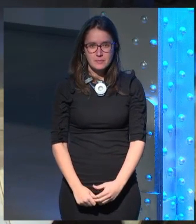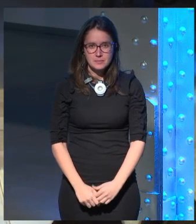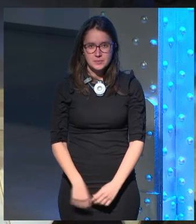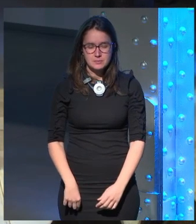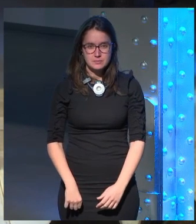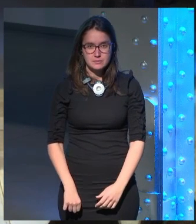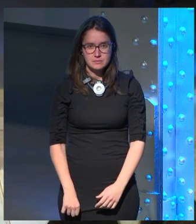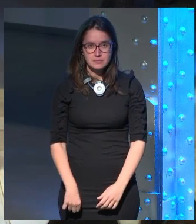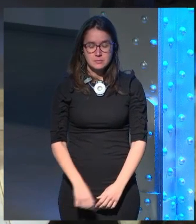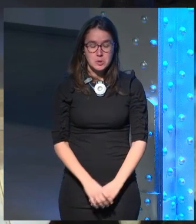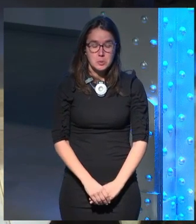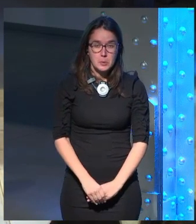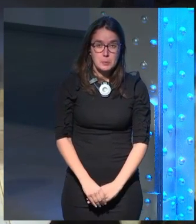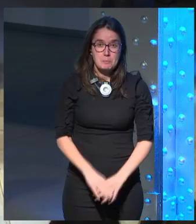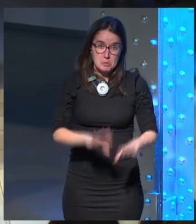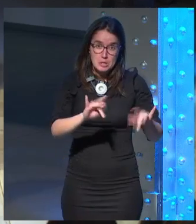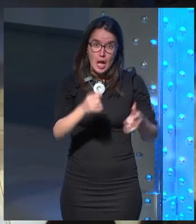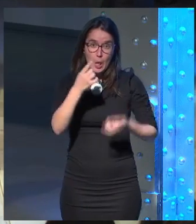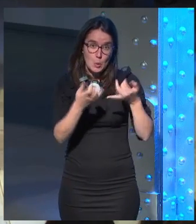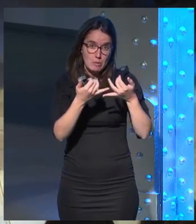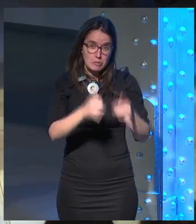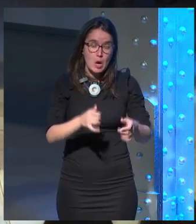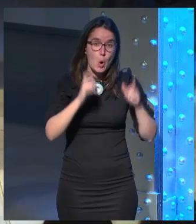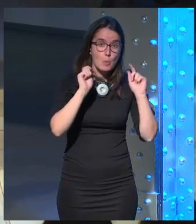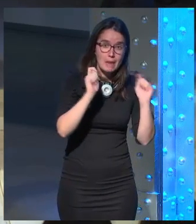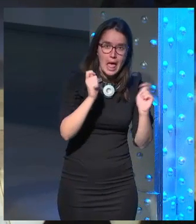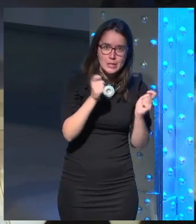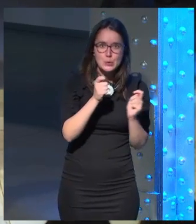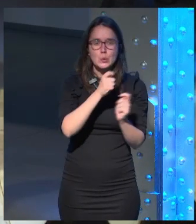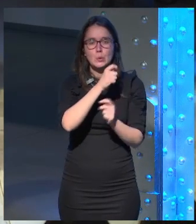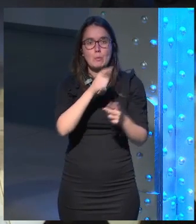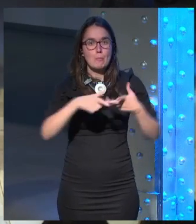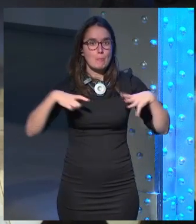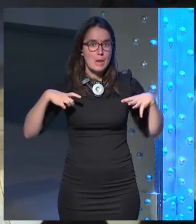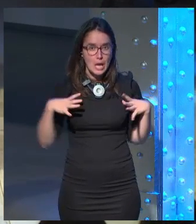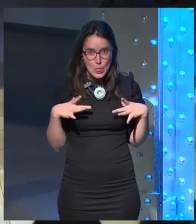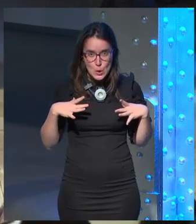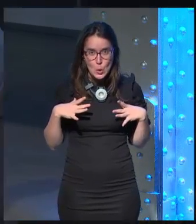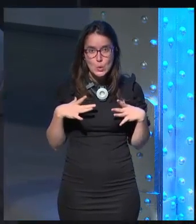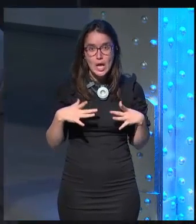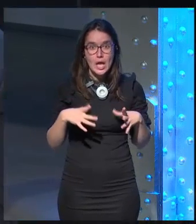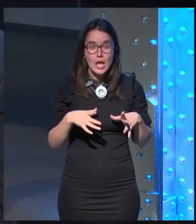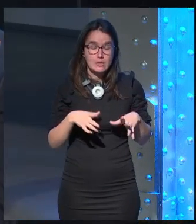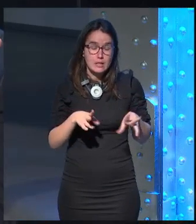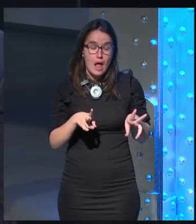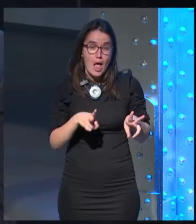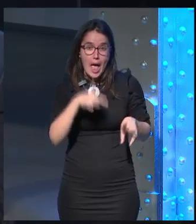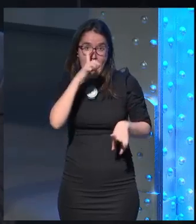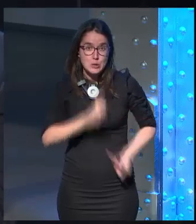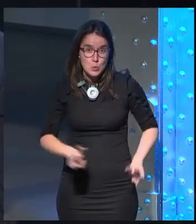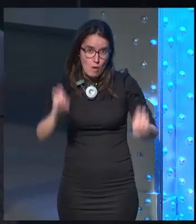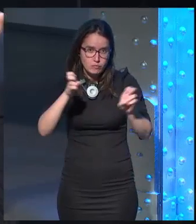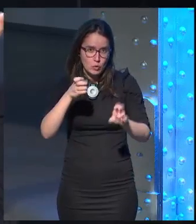We celebrate like different. Sí, celebramos diferentes cumpleaños, vacaciones. Año Nuevo, por ejemplo, es un